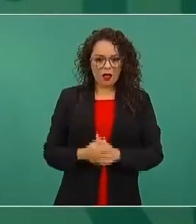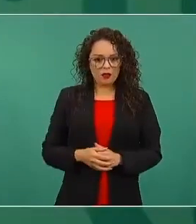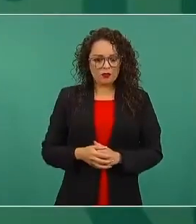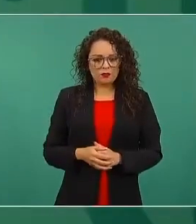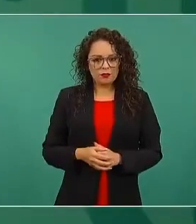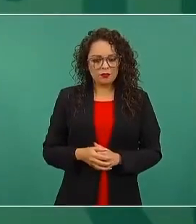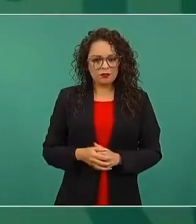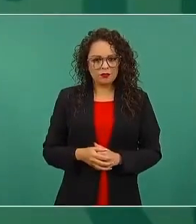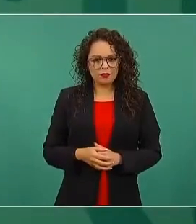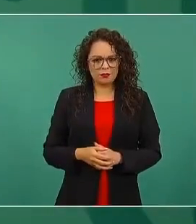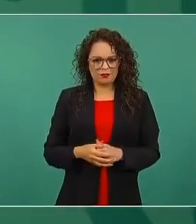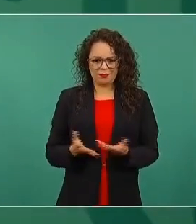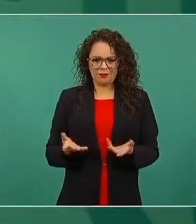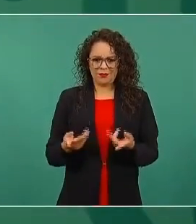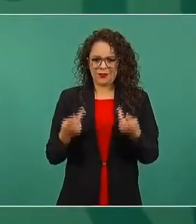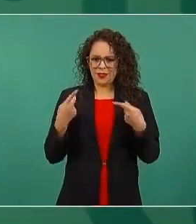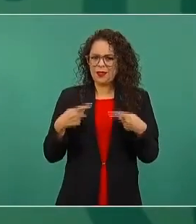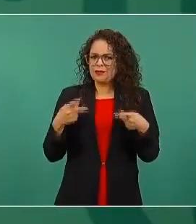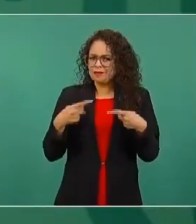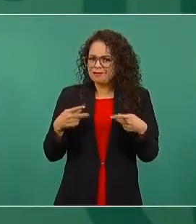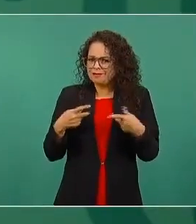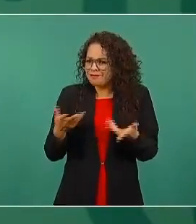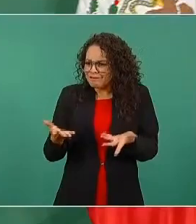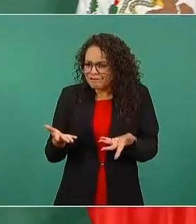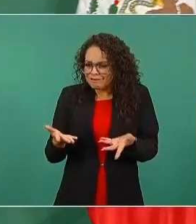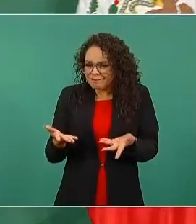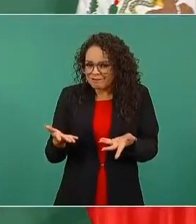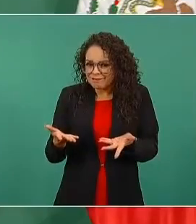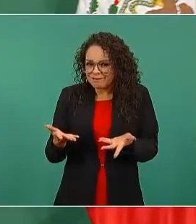gente conocida dice,